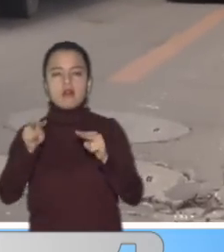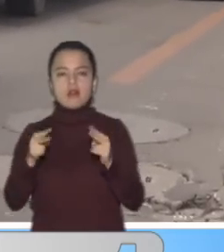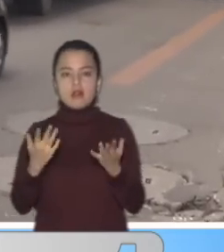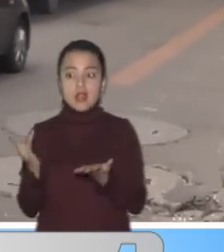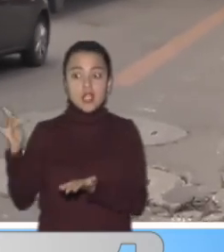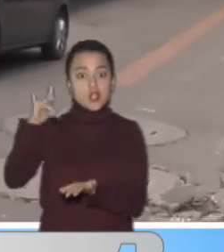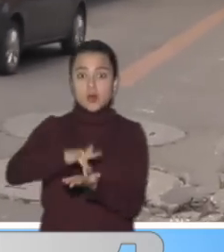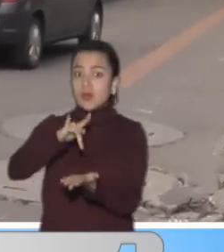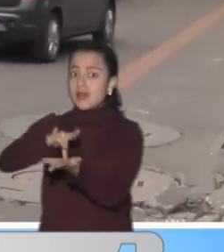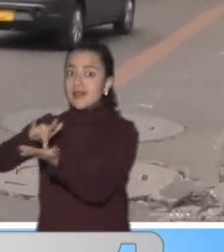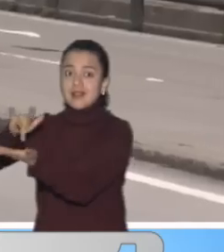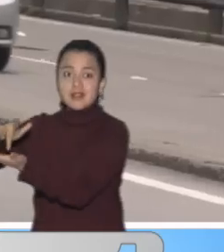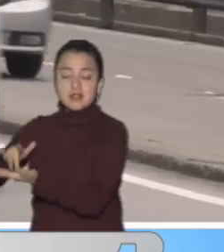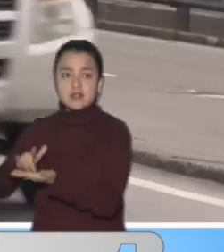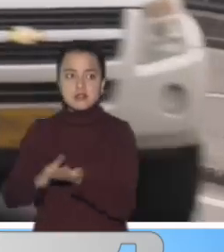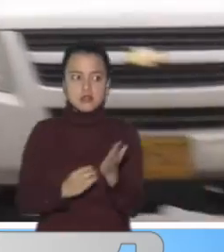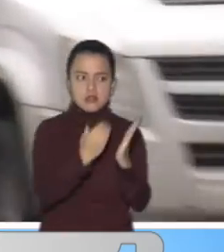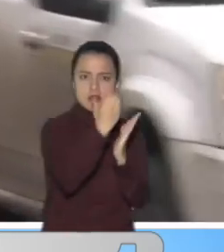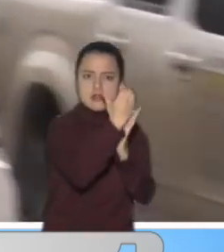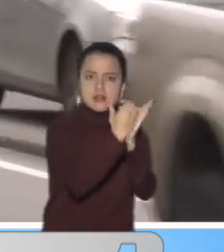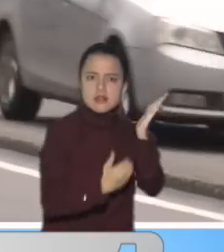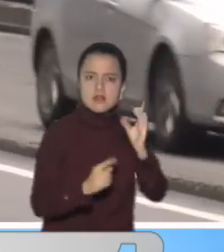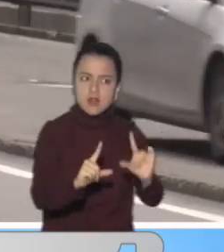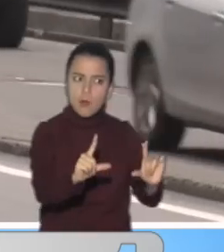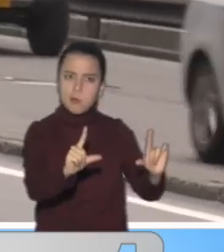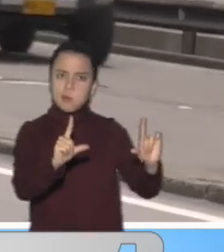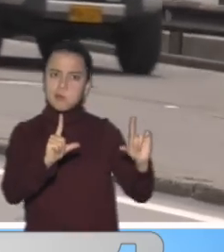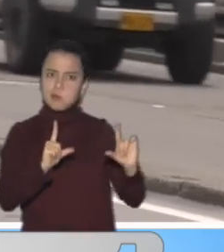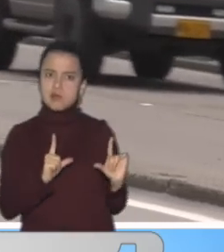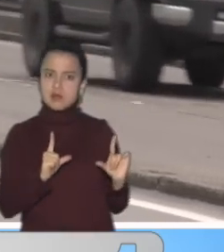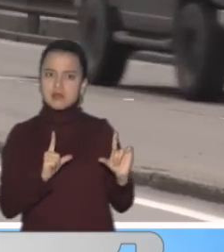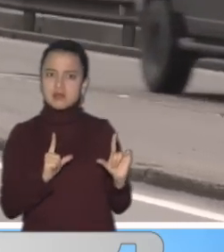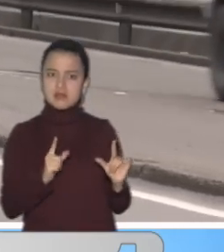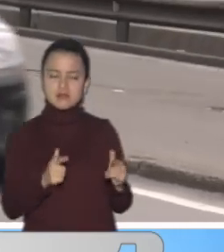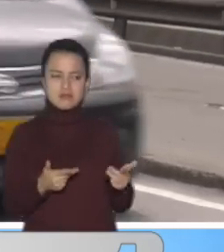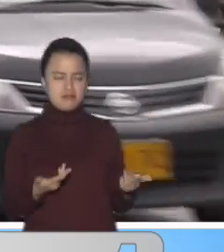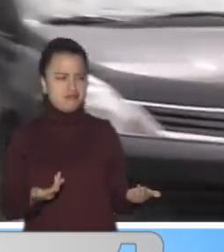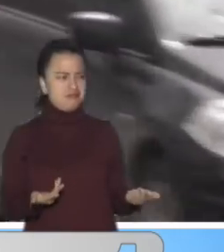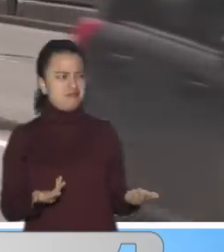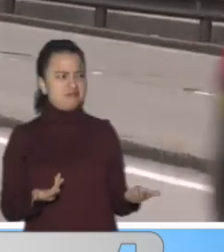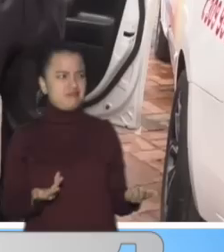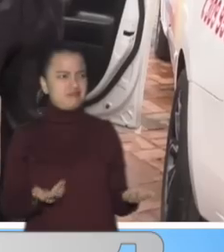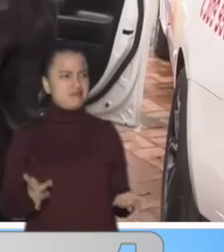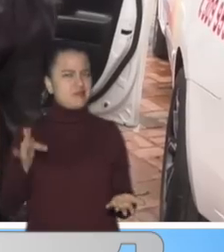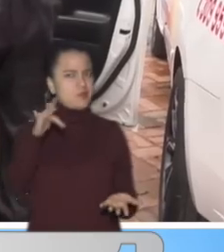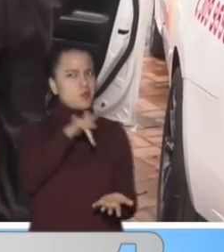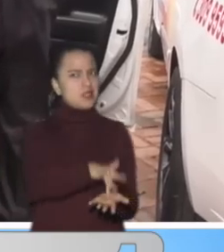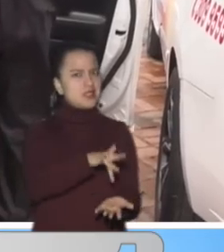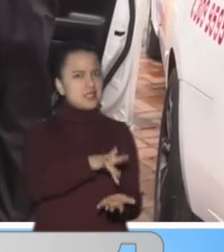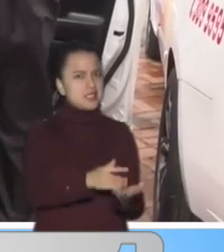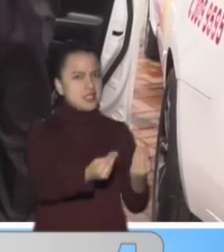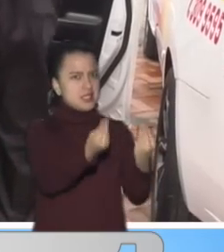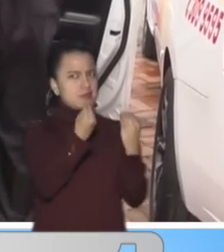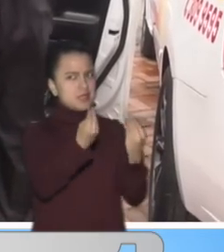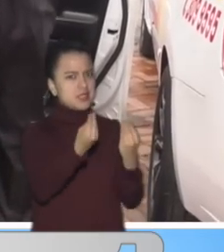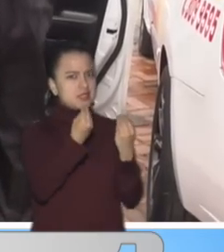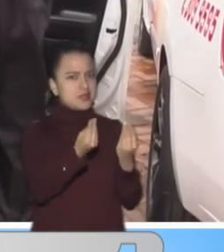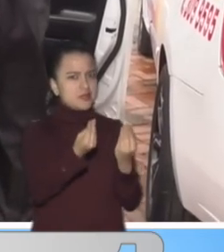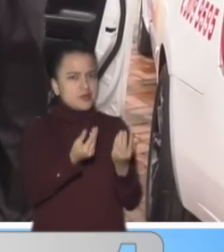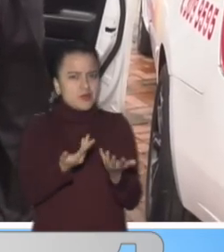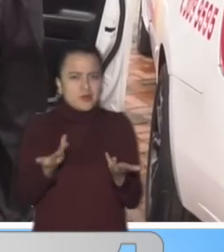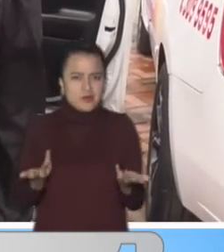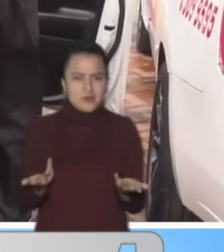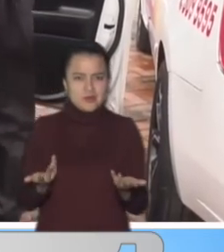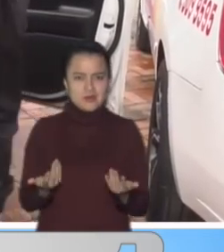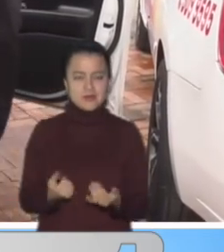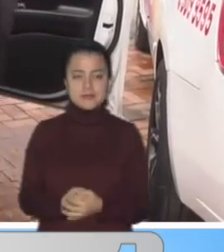certifica la culminación del programa de formación cuando el alumno no ha hecho presencia o no se puede acreditar que ha comparecido. Hablemos